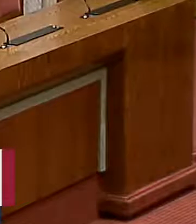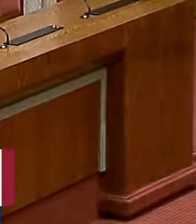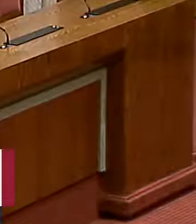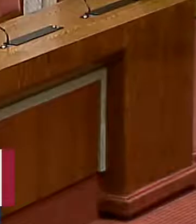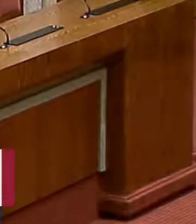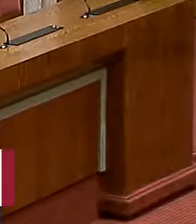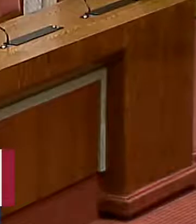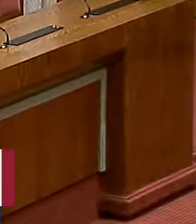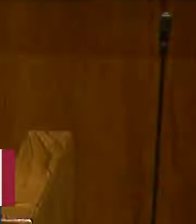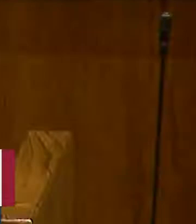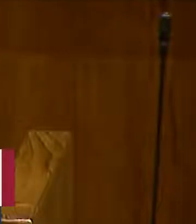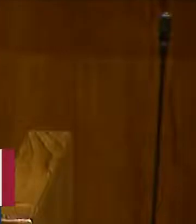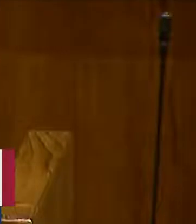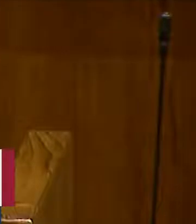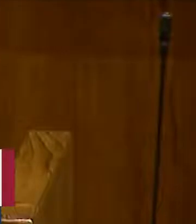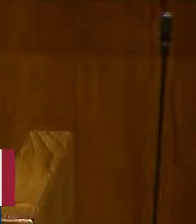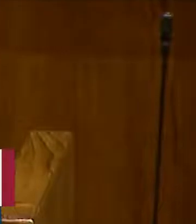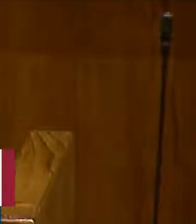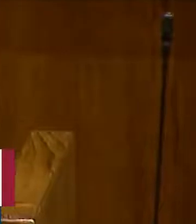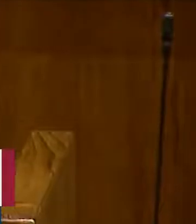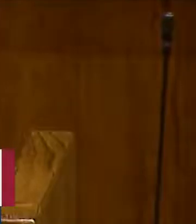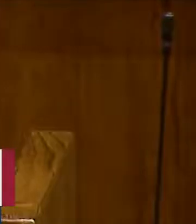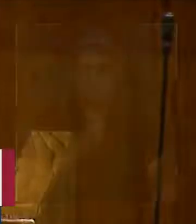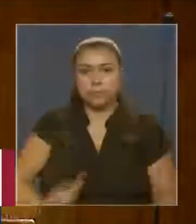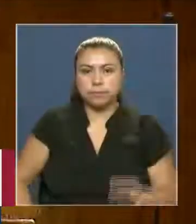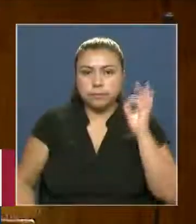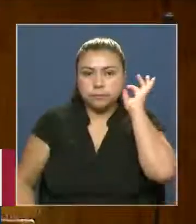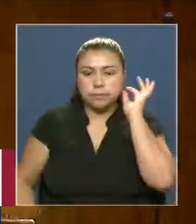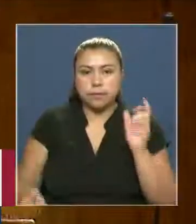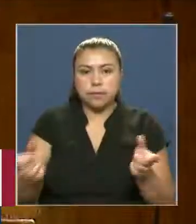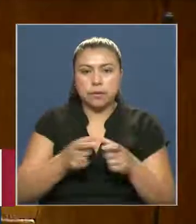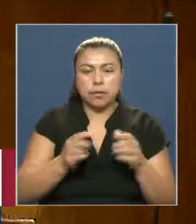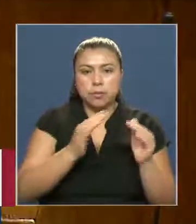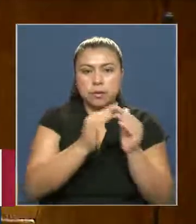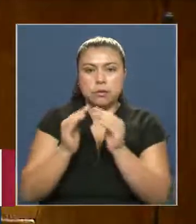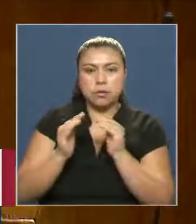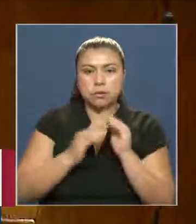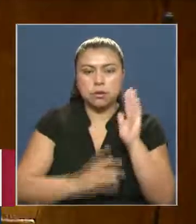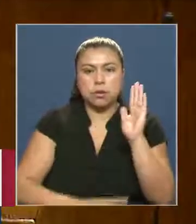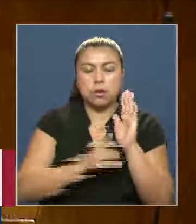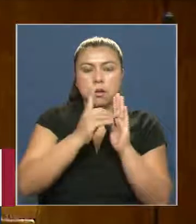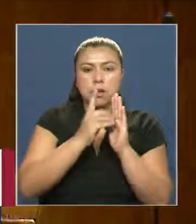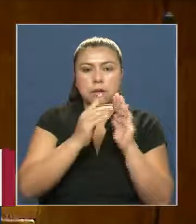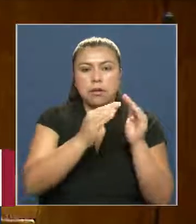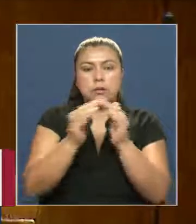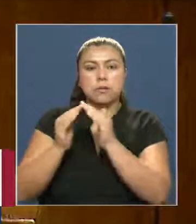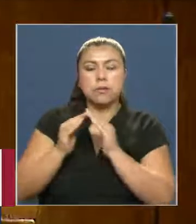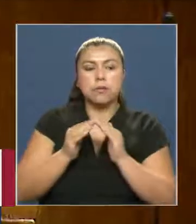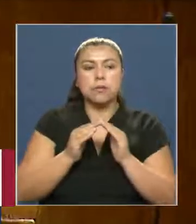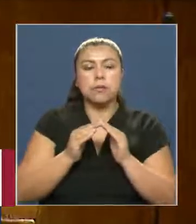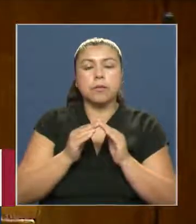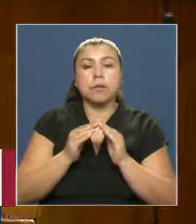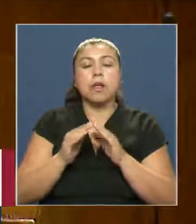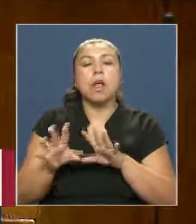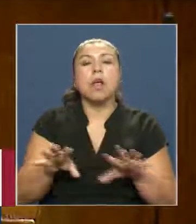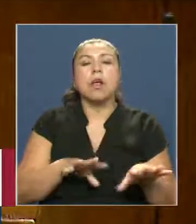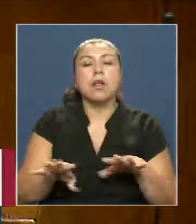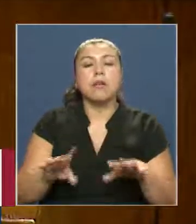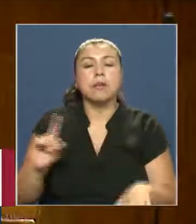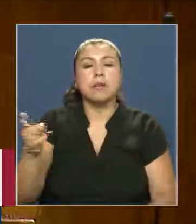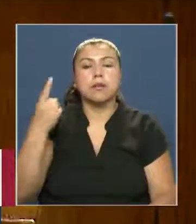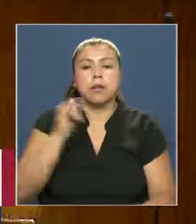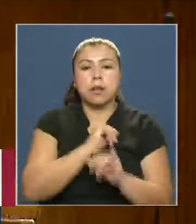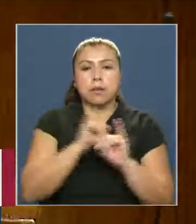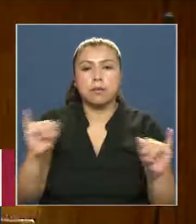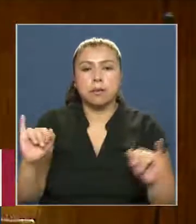palabra. Gracias, presidenta. La Comisión de Vivienda, Desarrollo Urbano y Bienes Nacionales pasa a informar